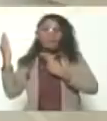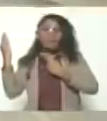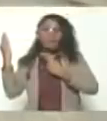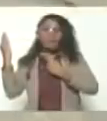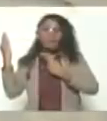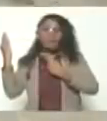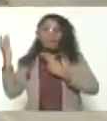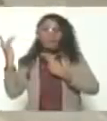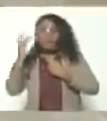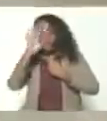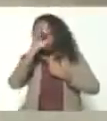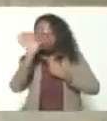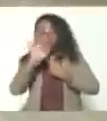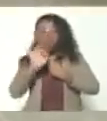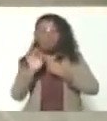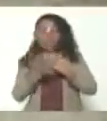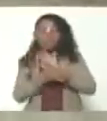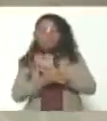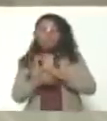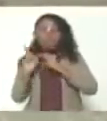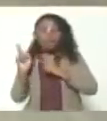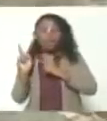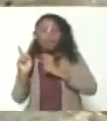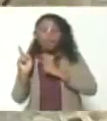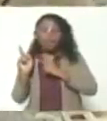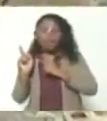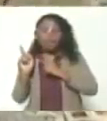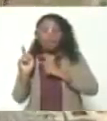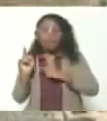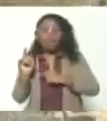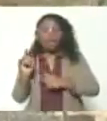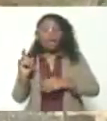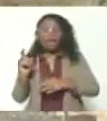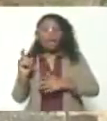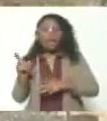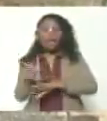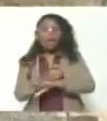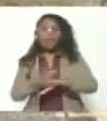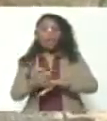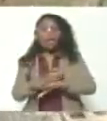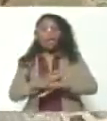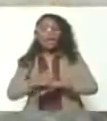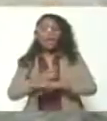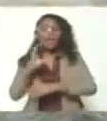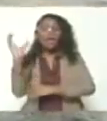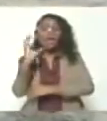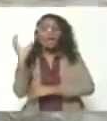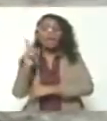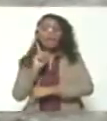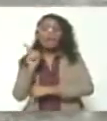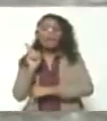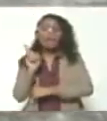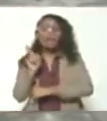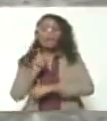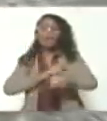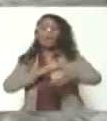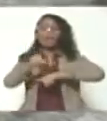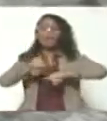jefe, que el narcogobierno colombiano es quien estaba